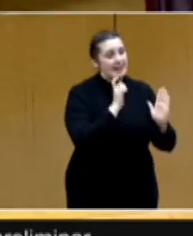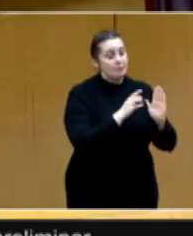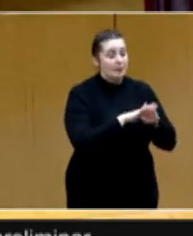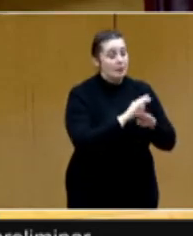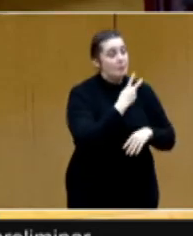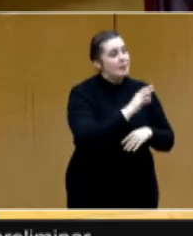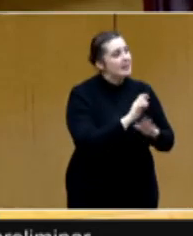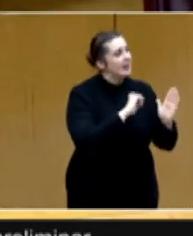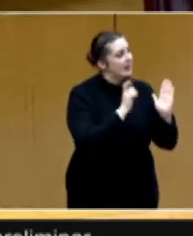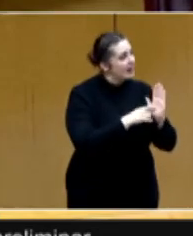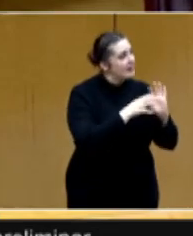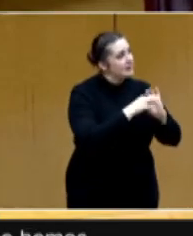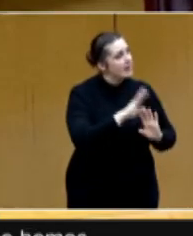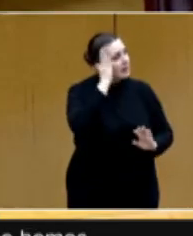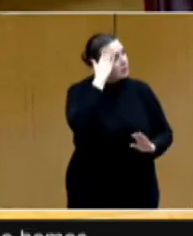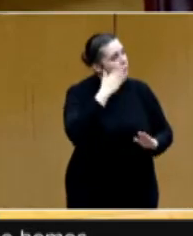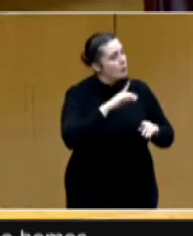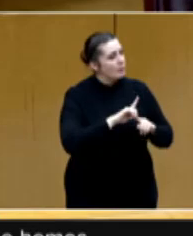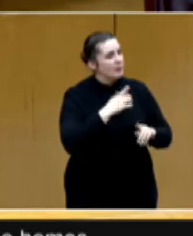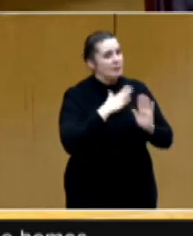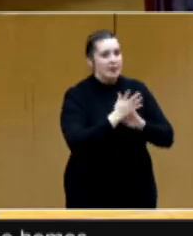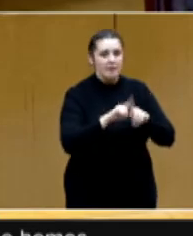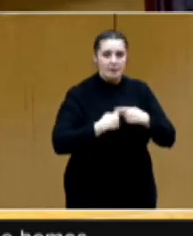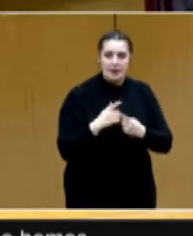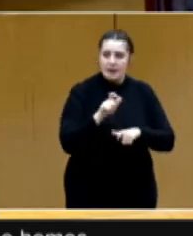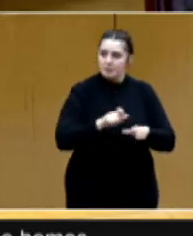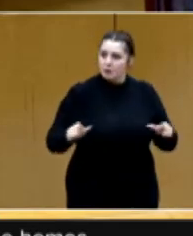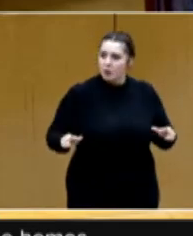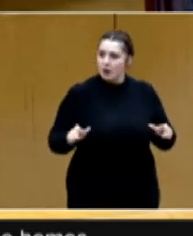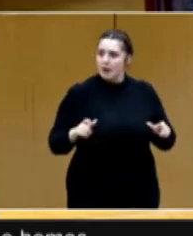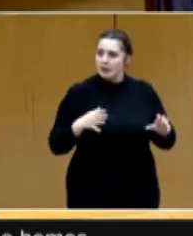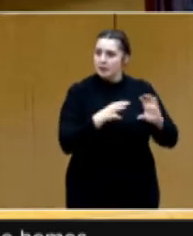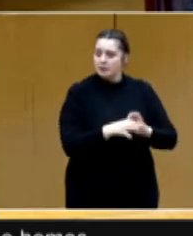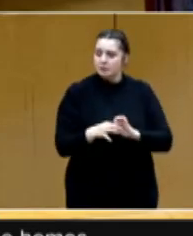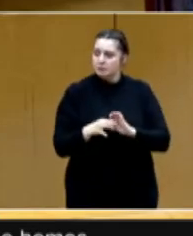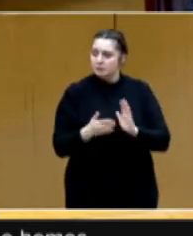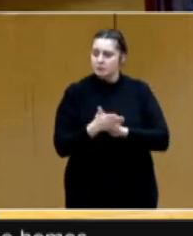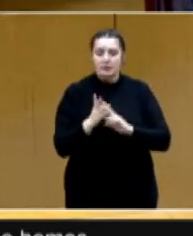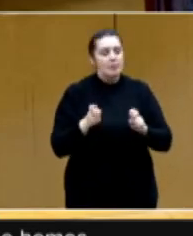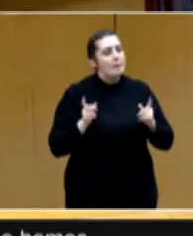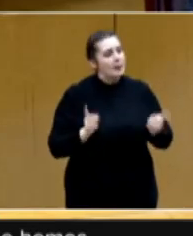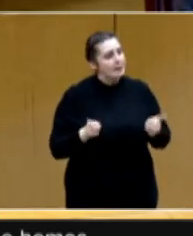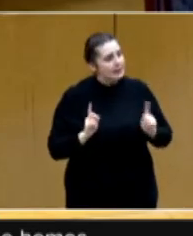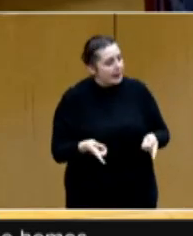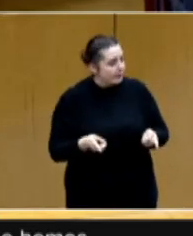la capacidad a las personas las familias y está ahí toda la parte de los poderes preventivos y